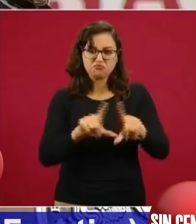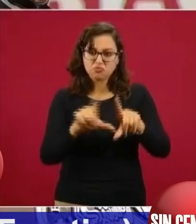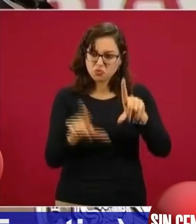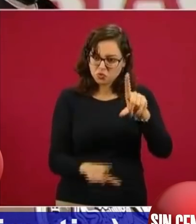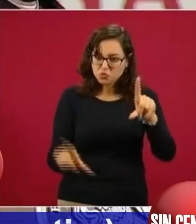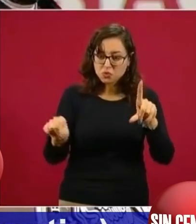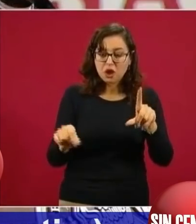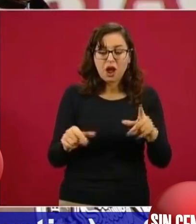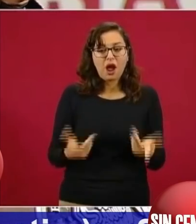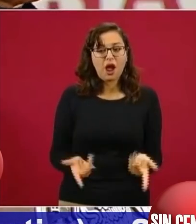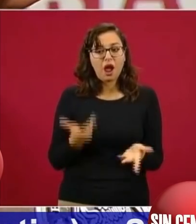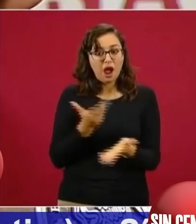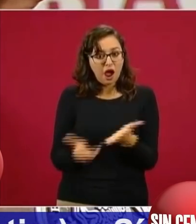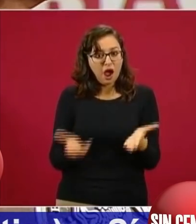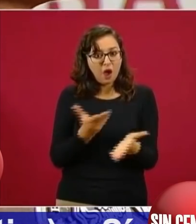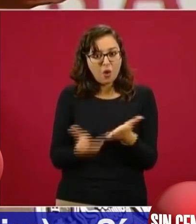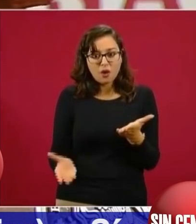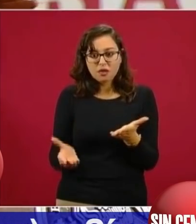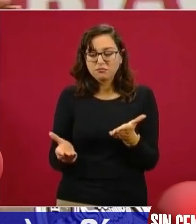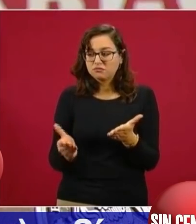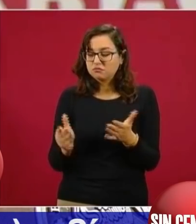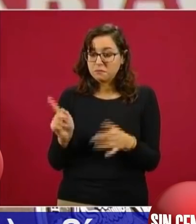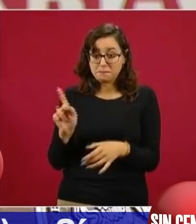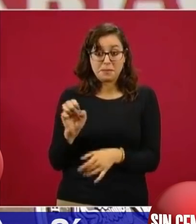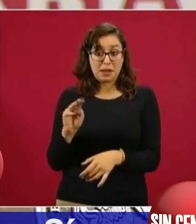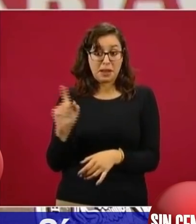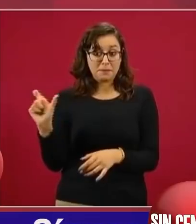Entonces, en los últimos tiempos,